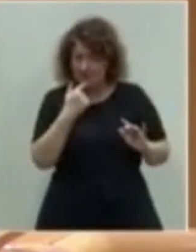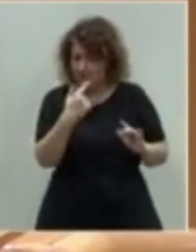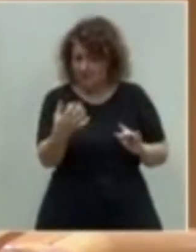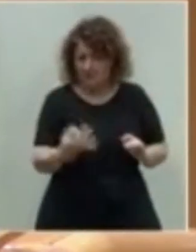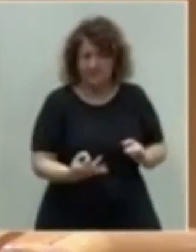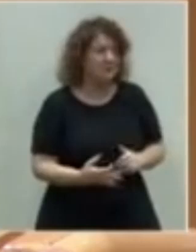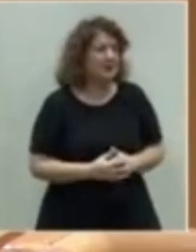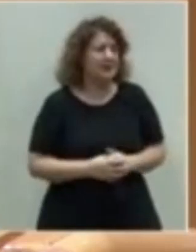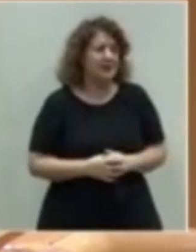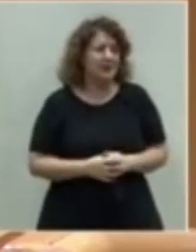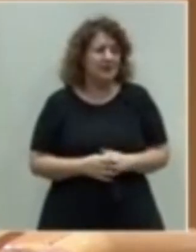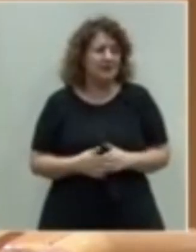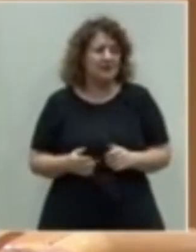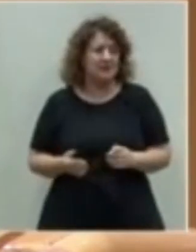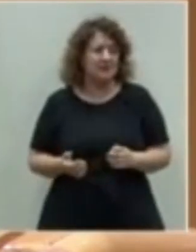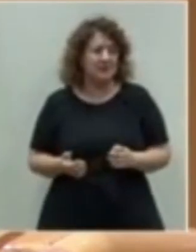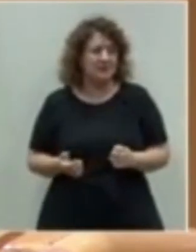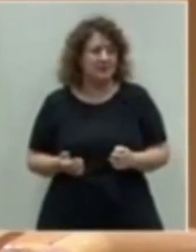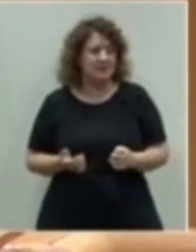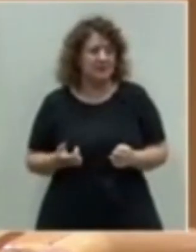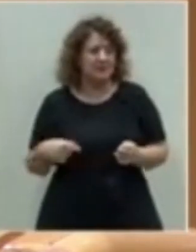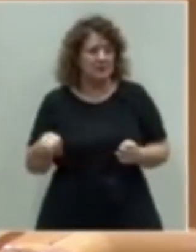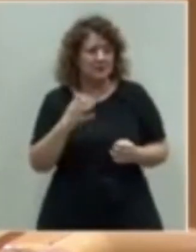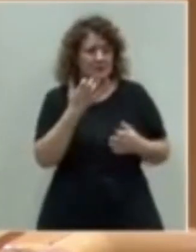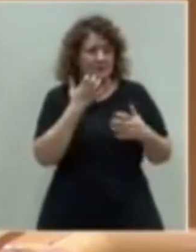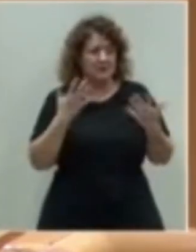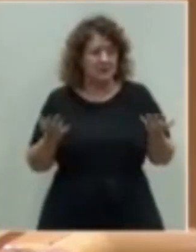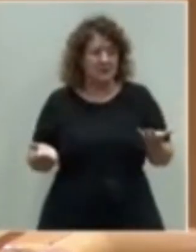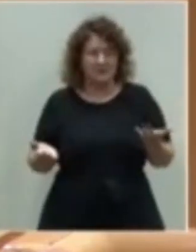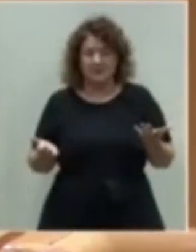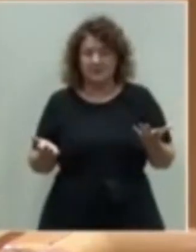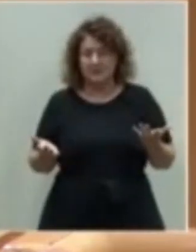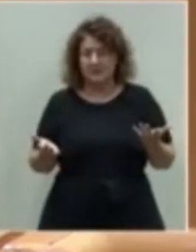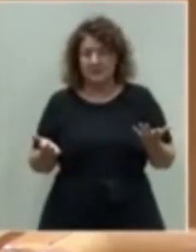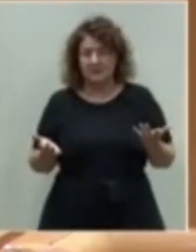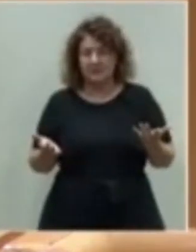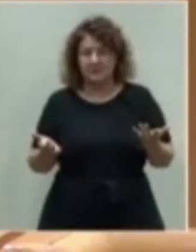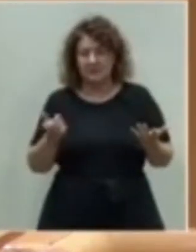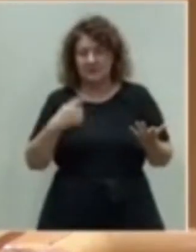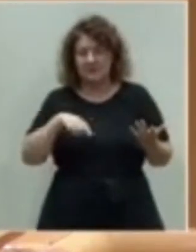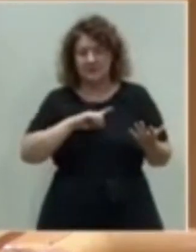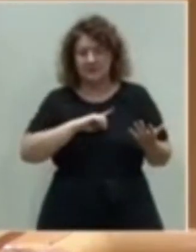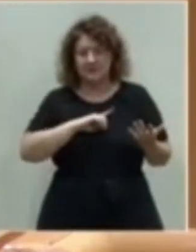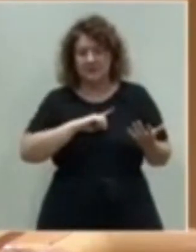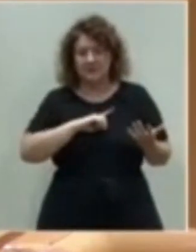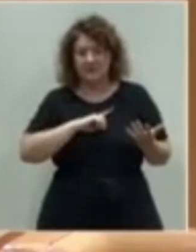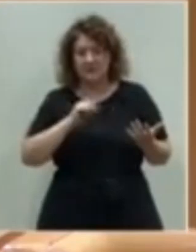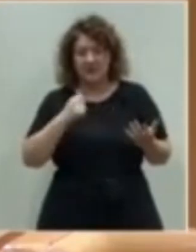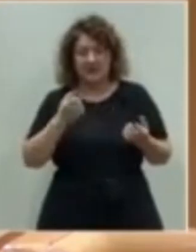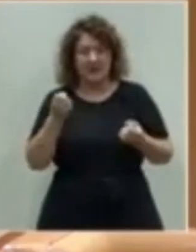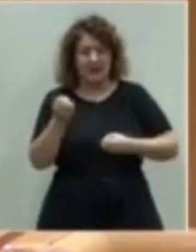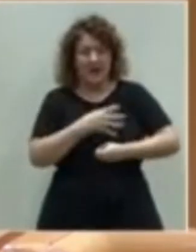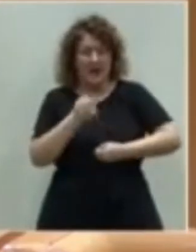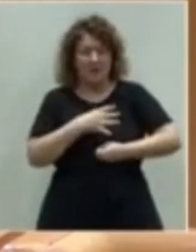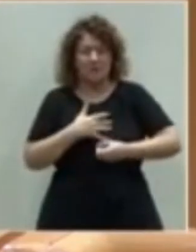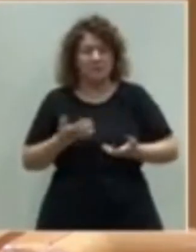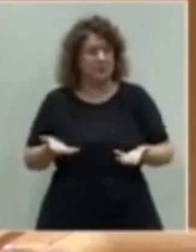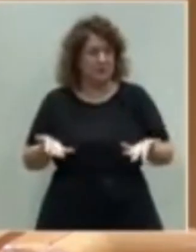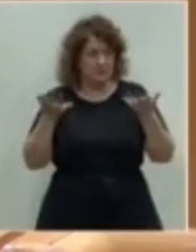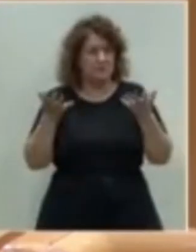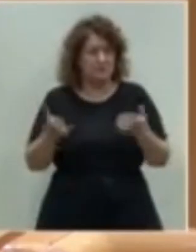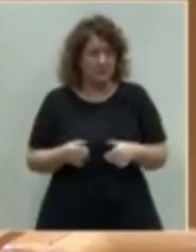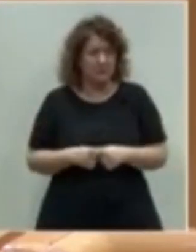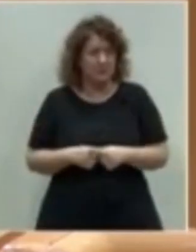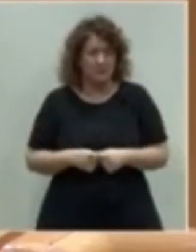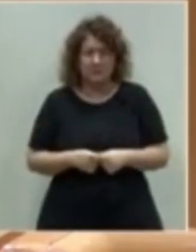dato. Es que va a ir mucho más dinero a Canarias. Porque, claro, ha subido la recaudación y nos corresponde por el sistema